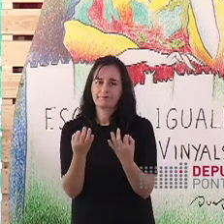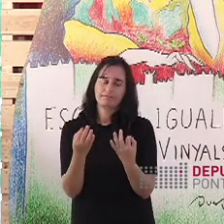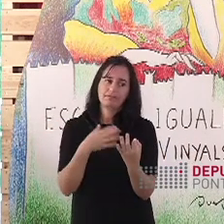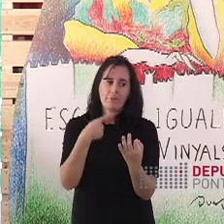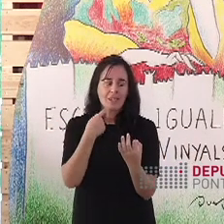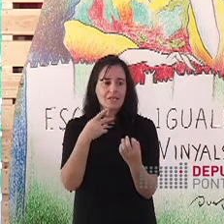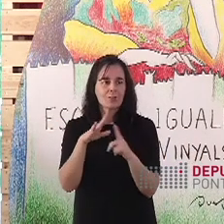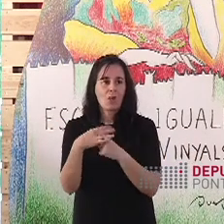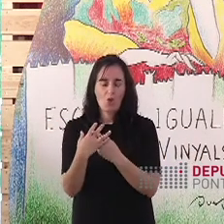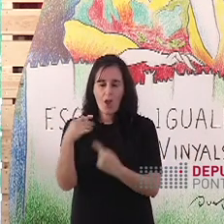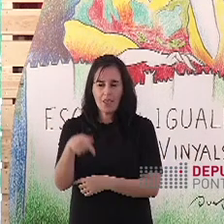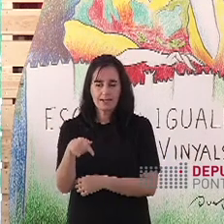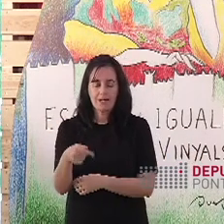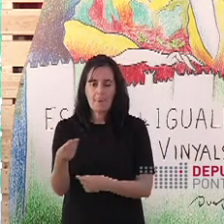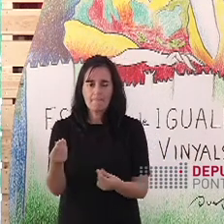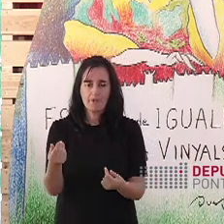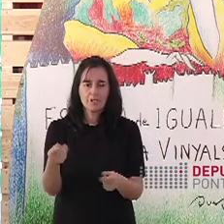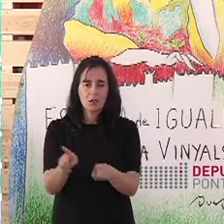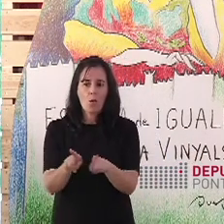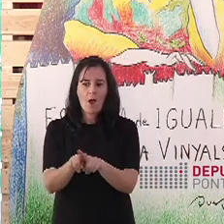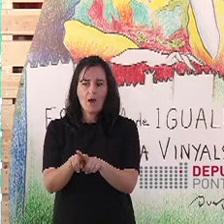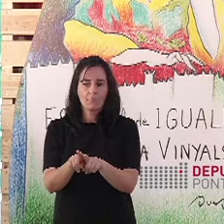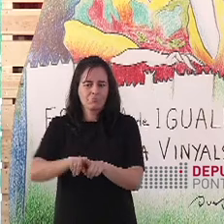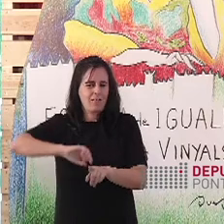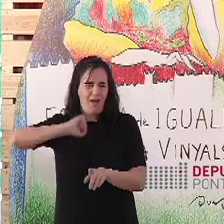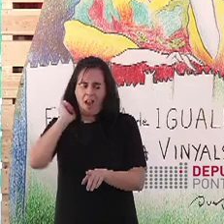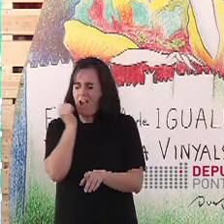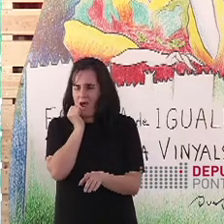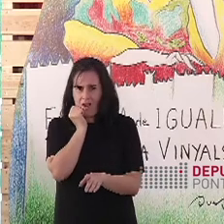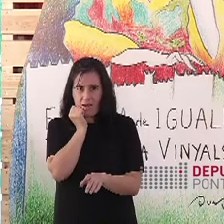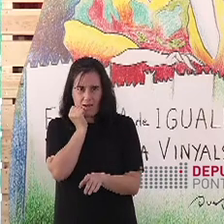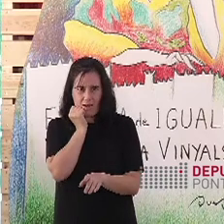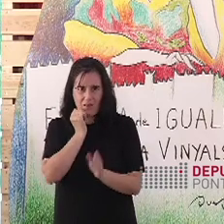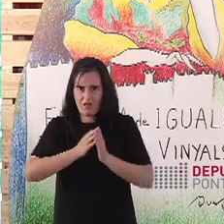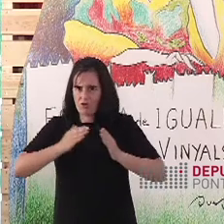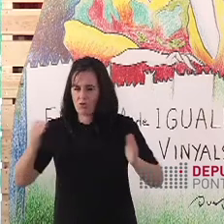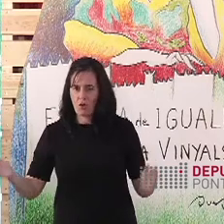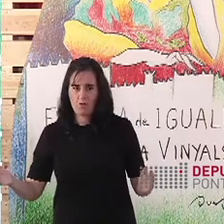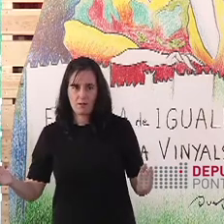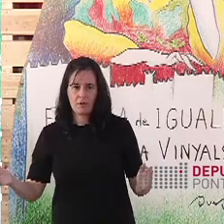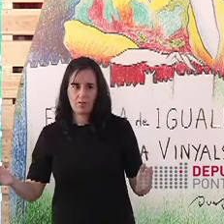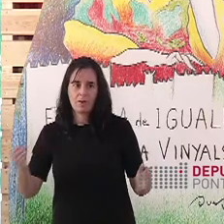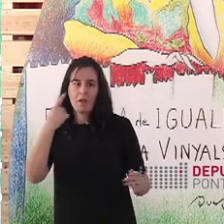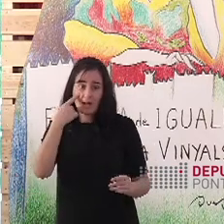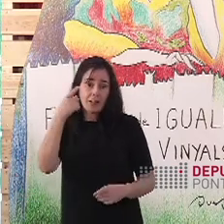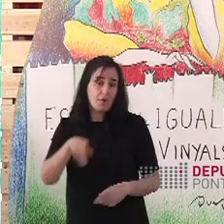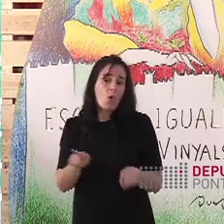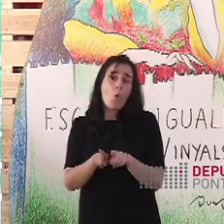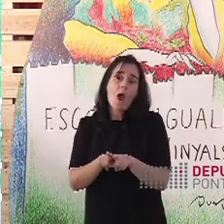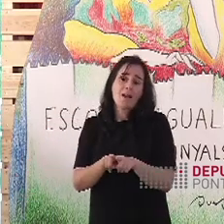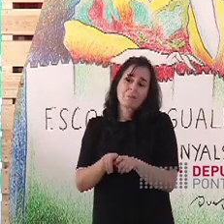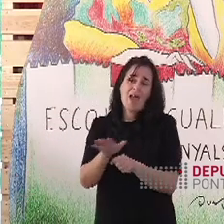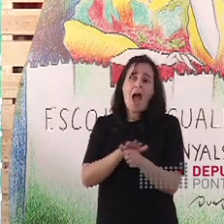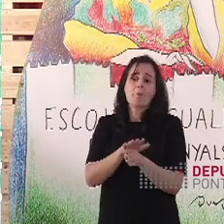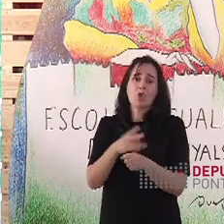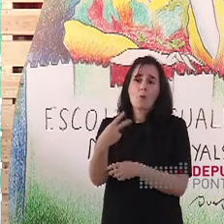falando de que é inconmensurable, bueno, como é tamén a violencia de xénero no ámbito da parella, ¿verdad? Entón, que